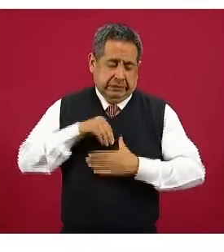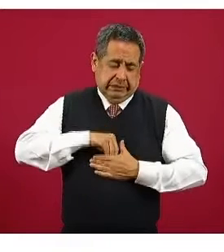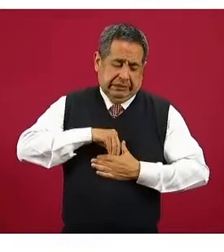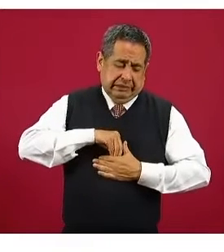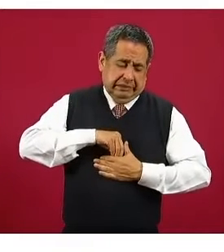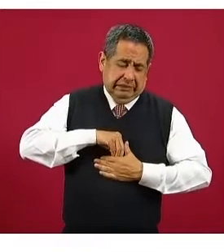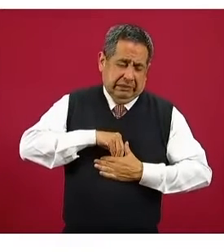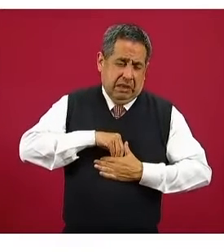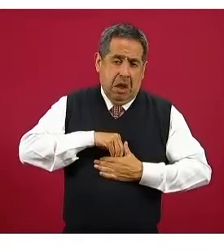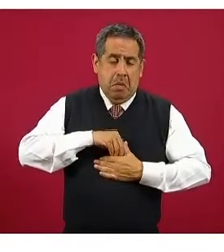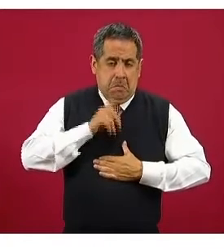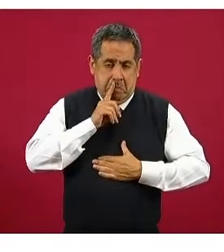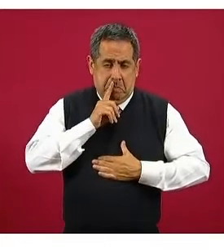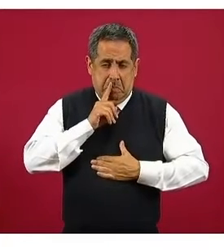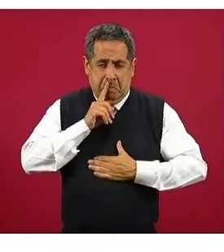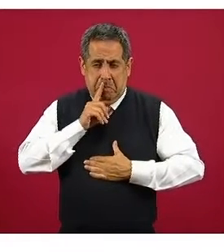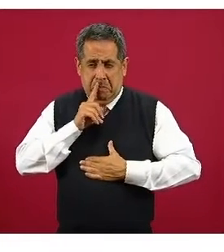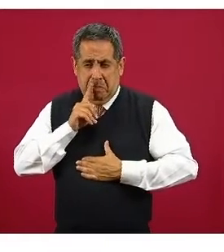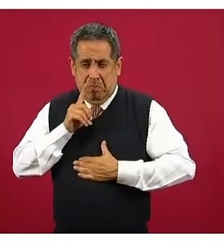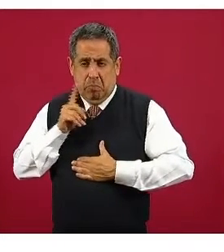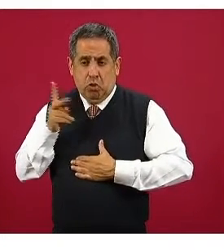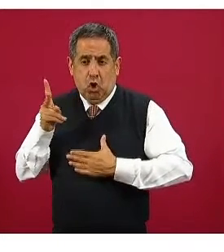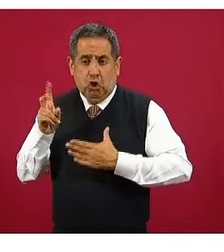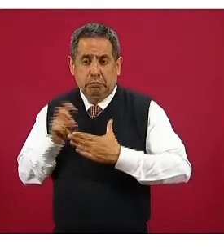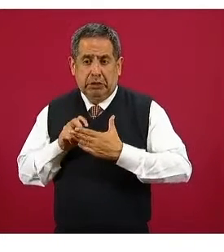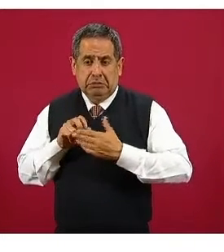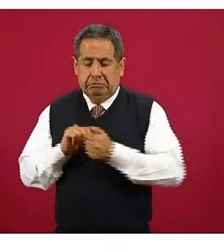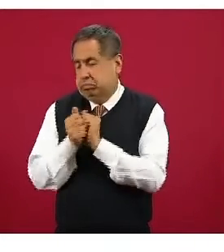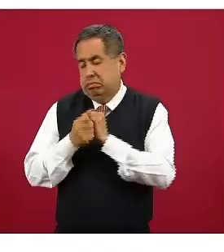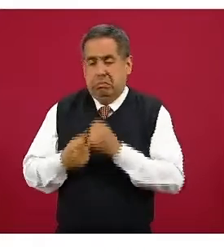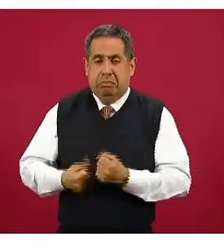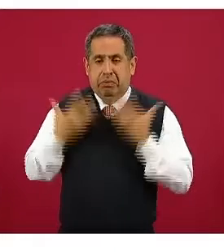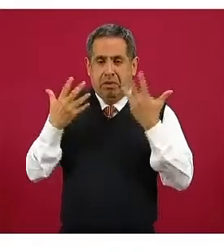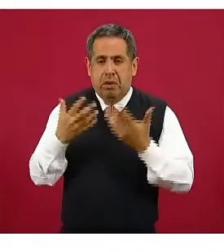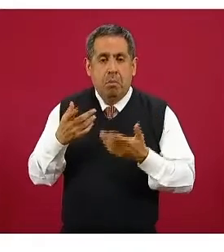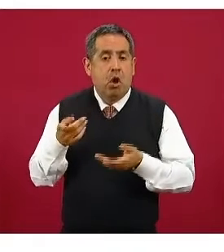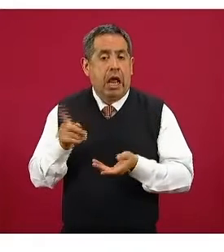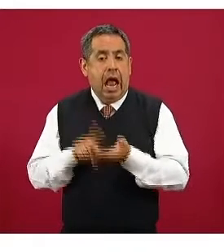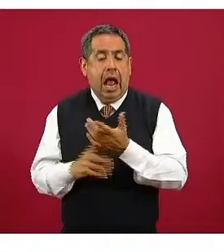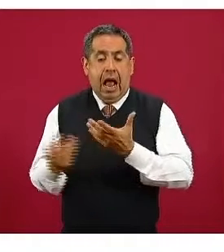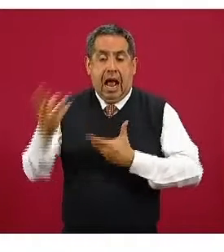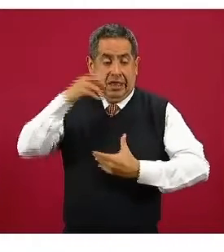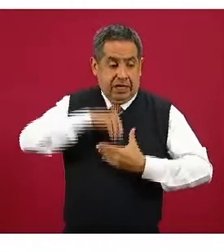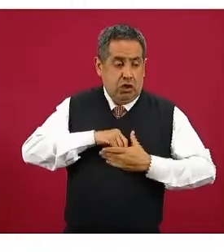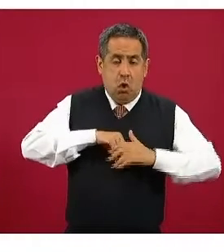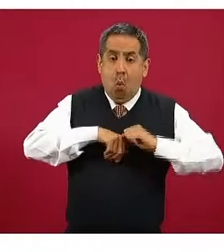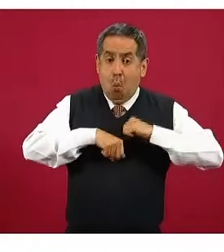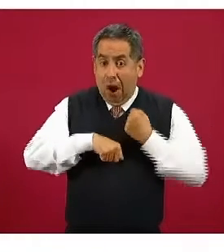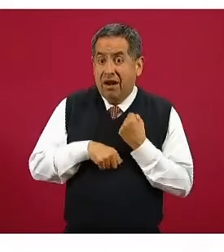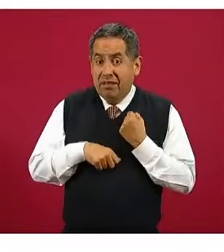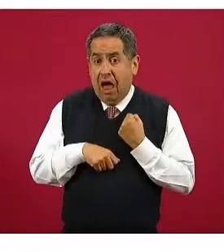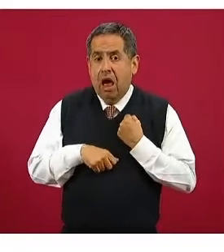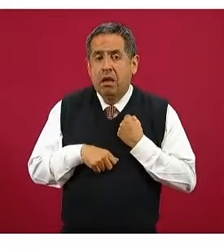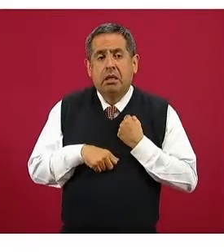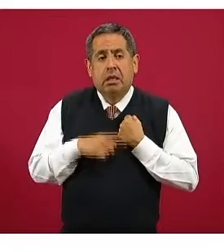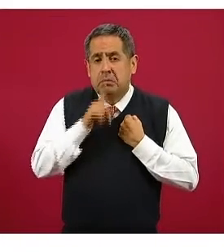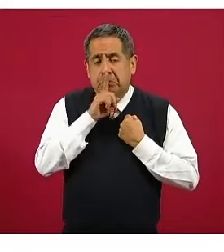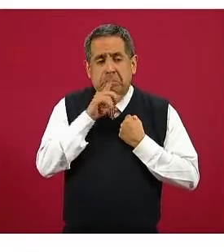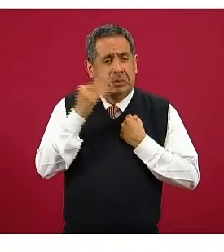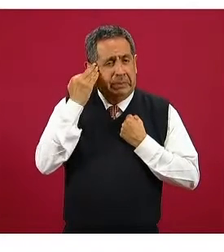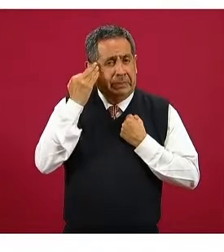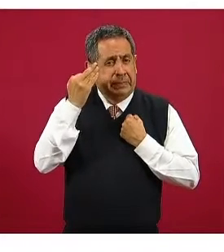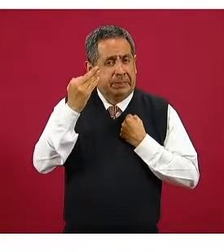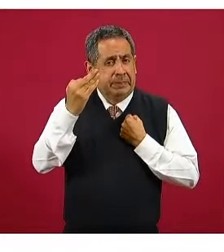veces que se han reportado periodos de incubación, es decir, desde la inoculación del virus hasta el desarrollo de la enfermedad, que pueden llevar hasta